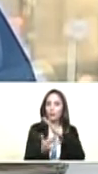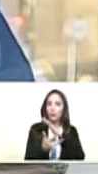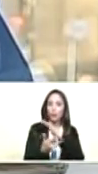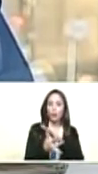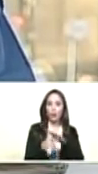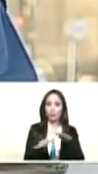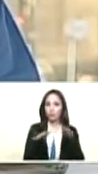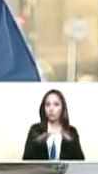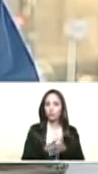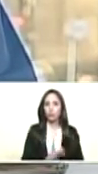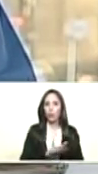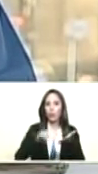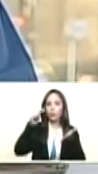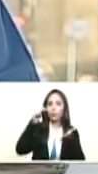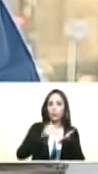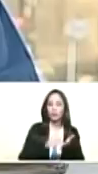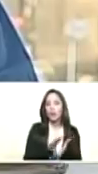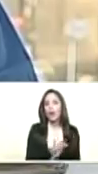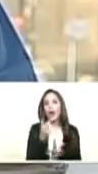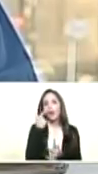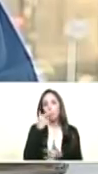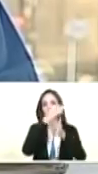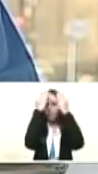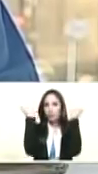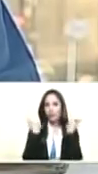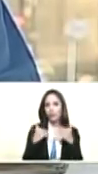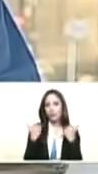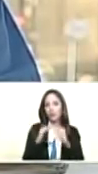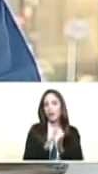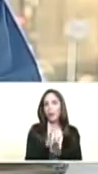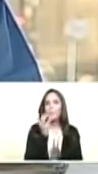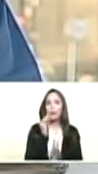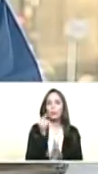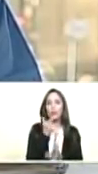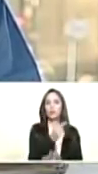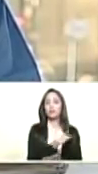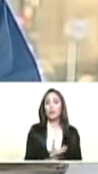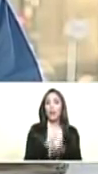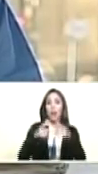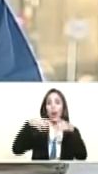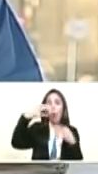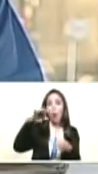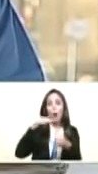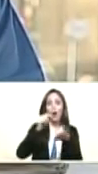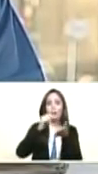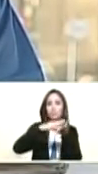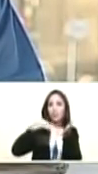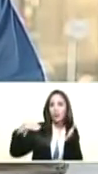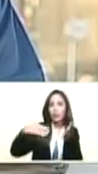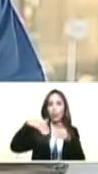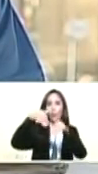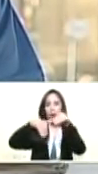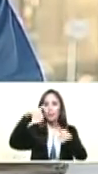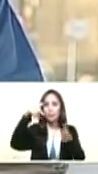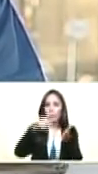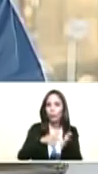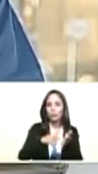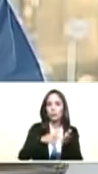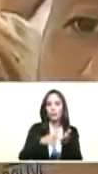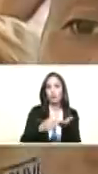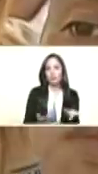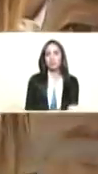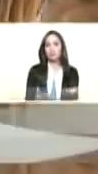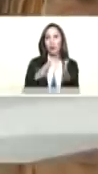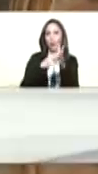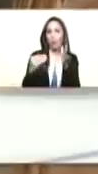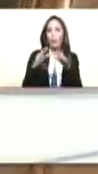después votan? Le da risa, ¿verdad? Parece un programa cómico. Esa es Colombia. Y vienen